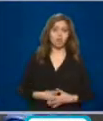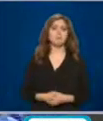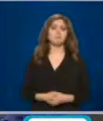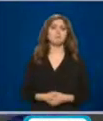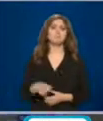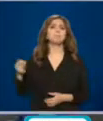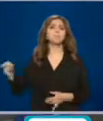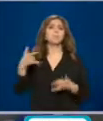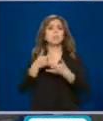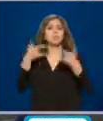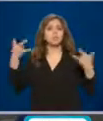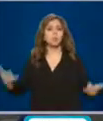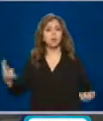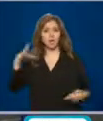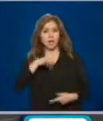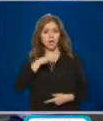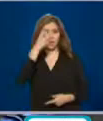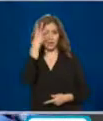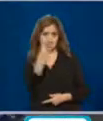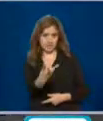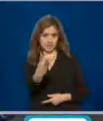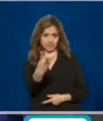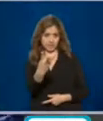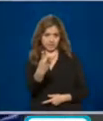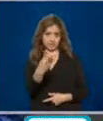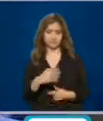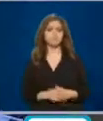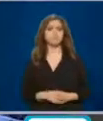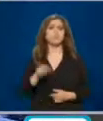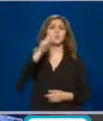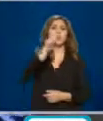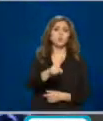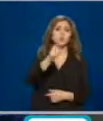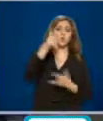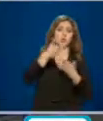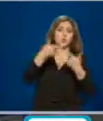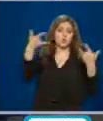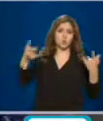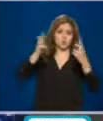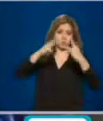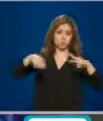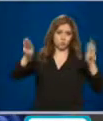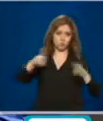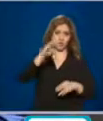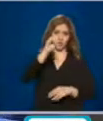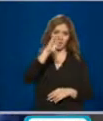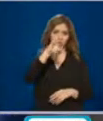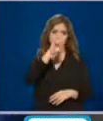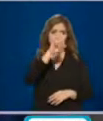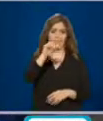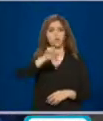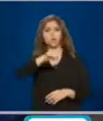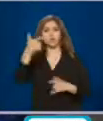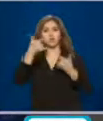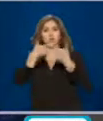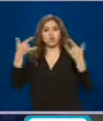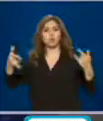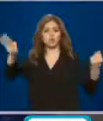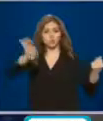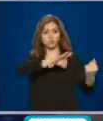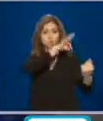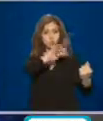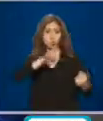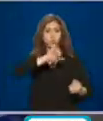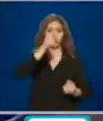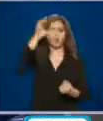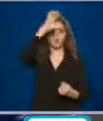de la historia hay 3 grados, 3 ciclos. Uno es de historia de música occidental, el otro es de historia del mariachi y el otro es de culturas musicales de